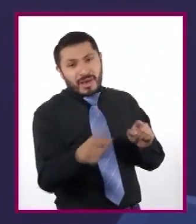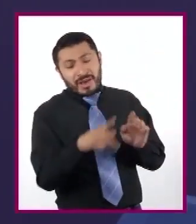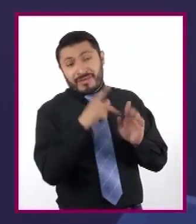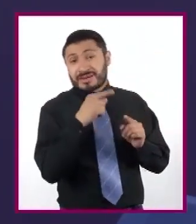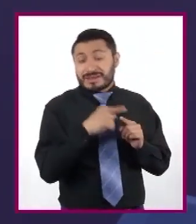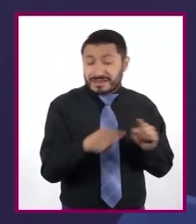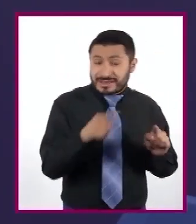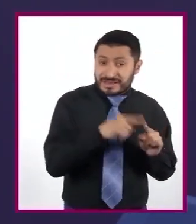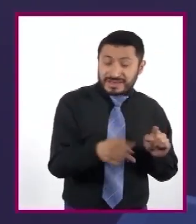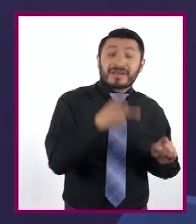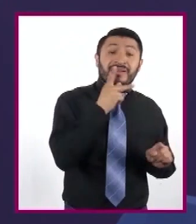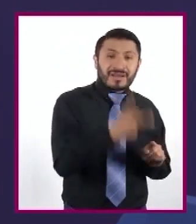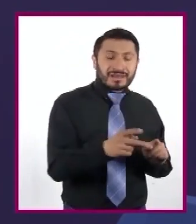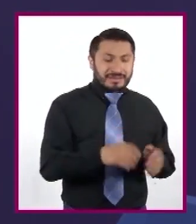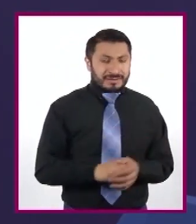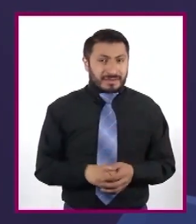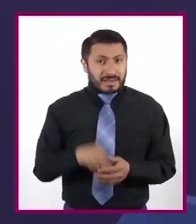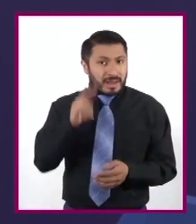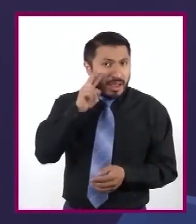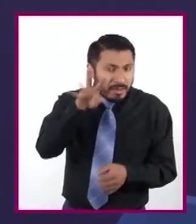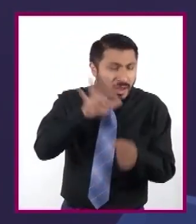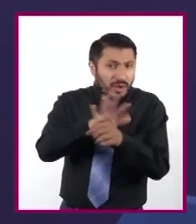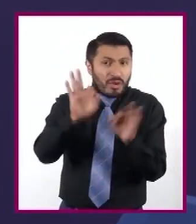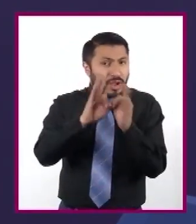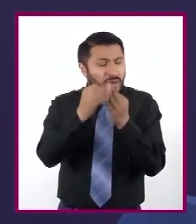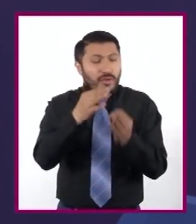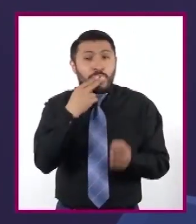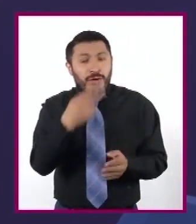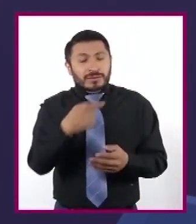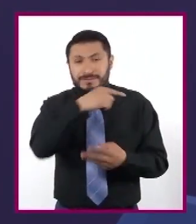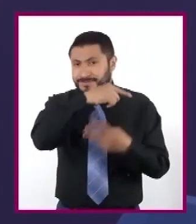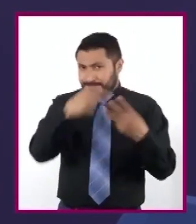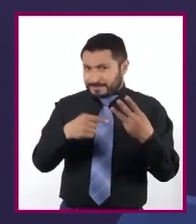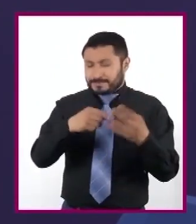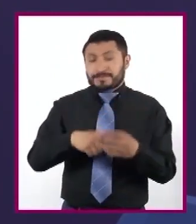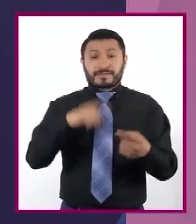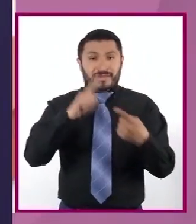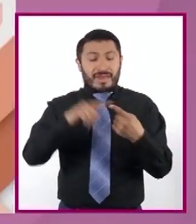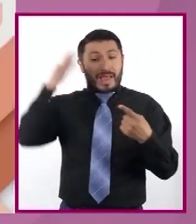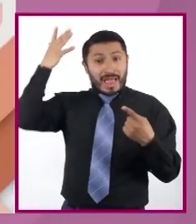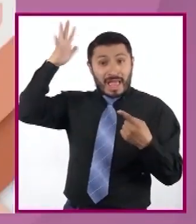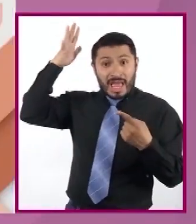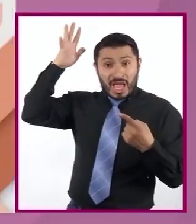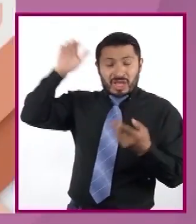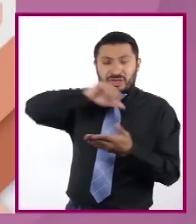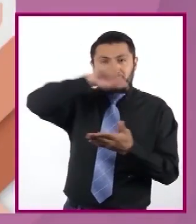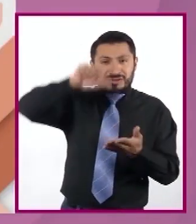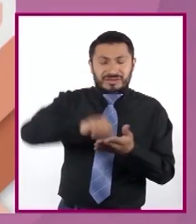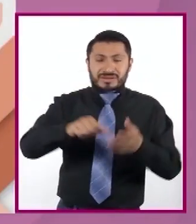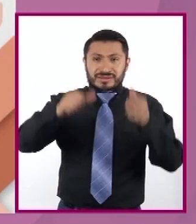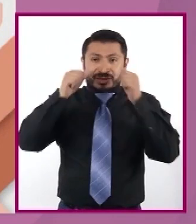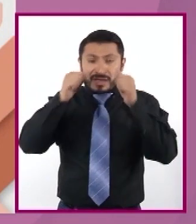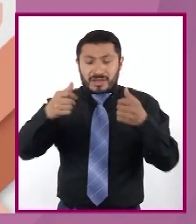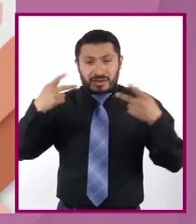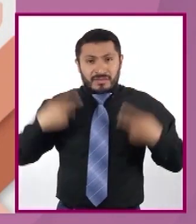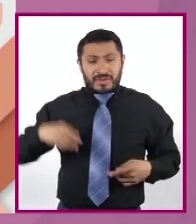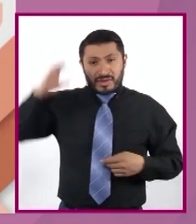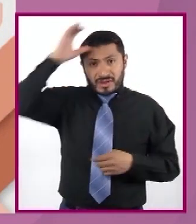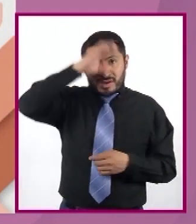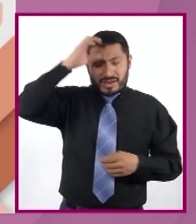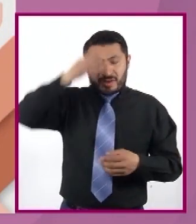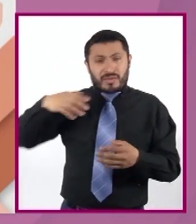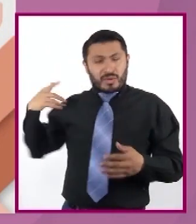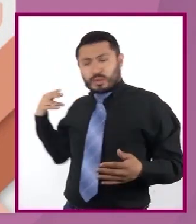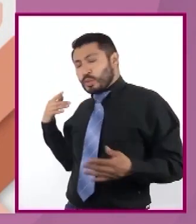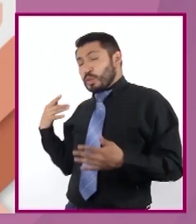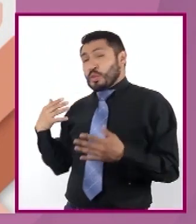palabra. Veamos qué opciones utilizó. El Sol es centro de atención de los científicos desde hace muchos